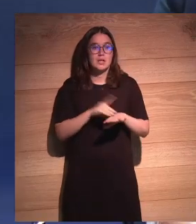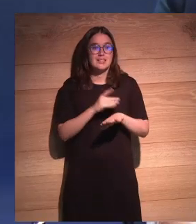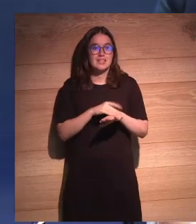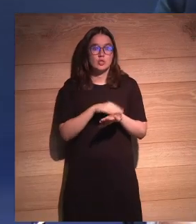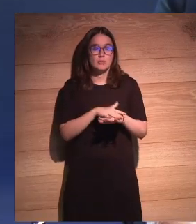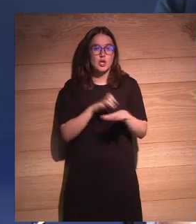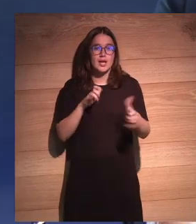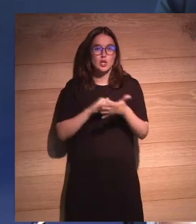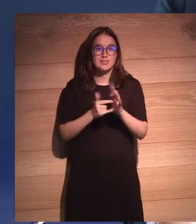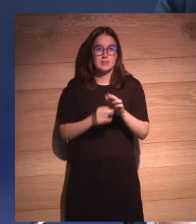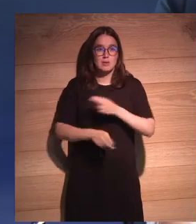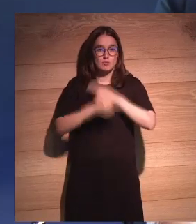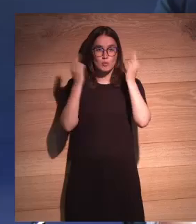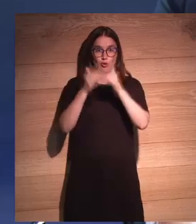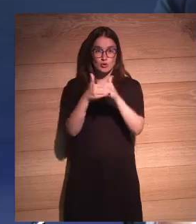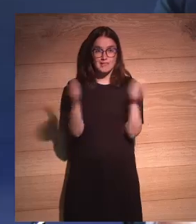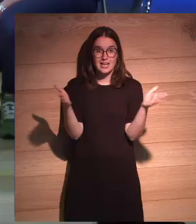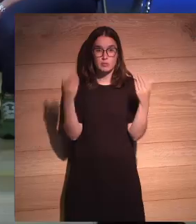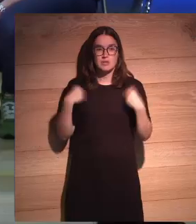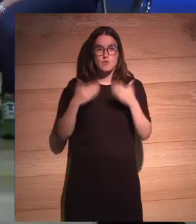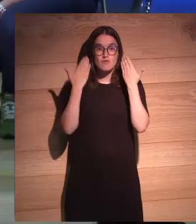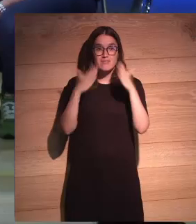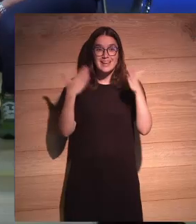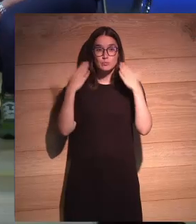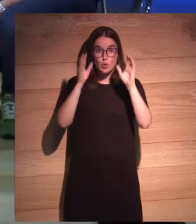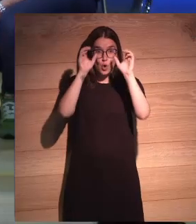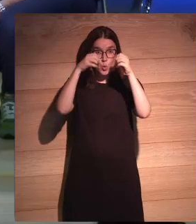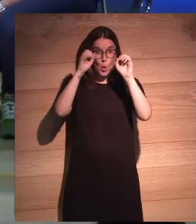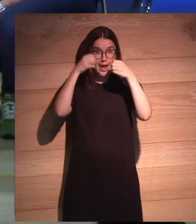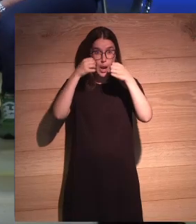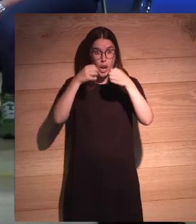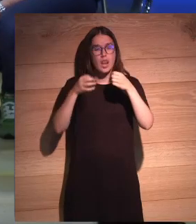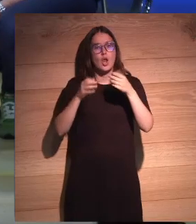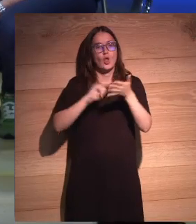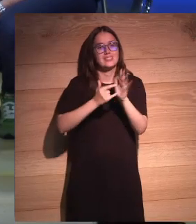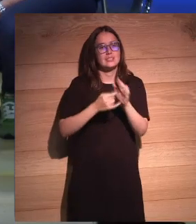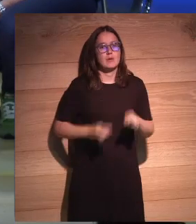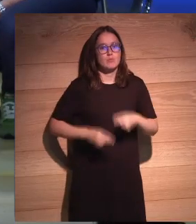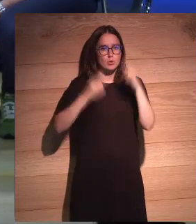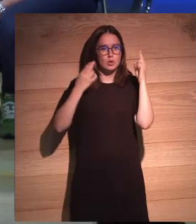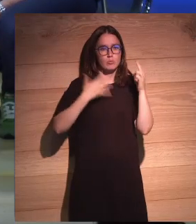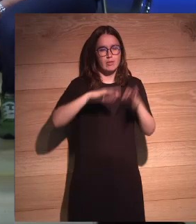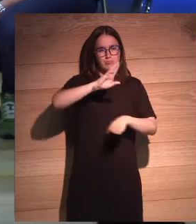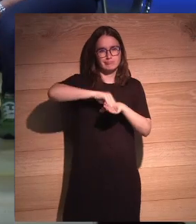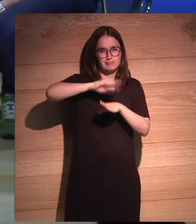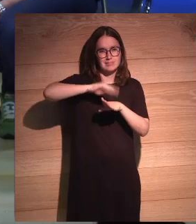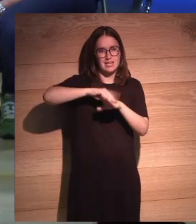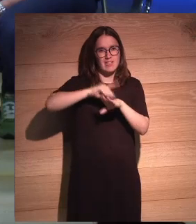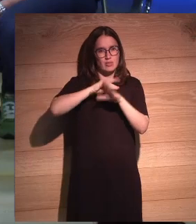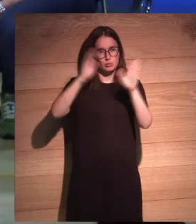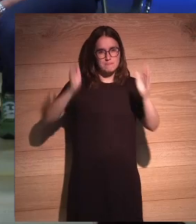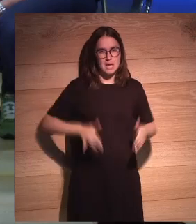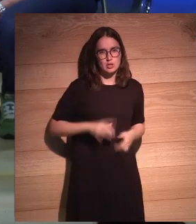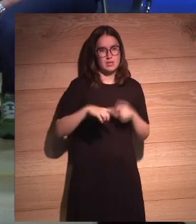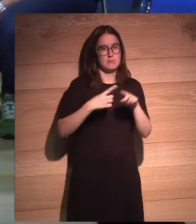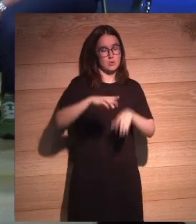datos en los sistemas públicos o abiertos, como en Facebook o en Google. Los sistemas públicos probablemente recogen muchos menos datos, y además cuando